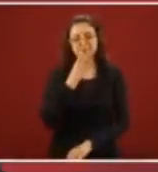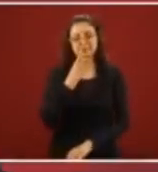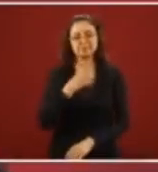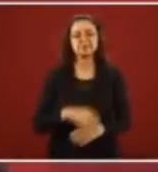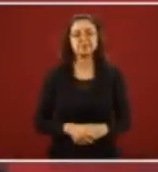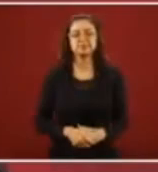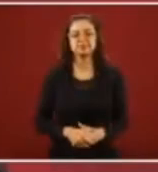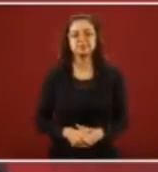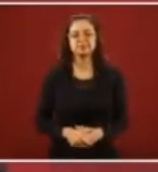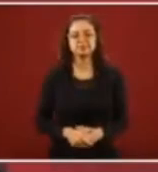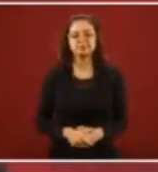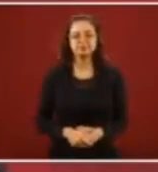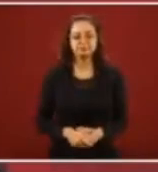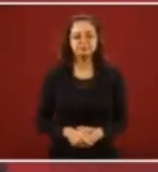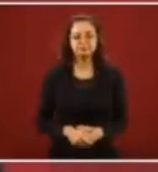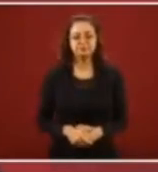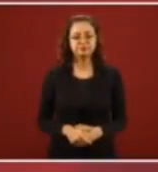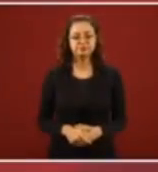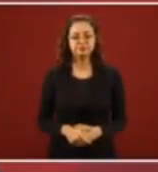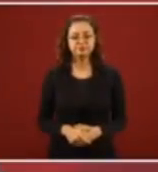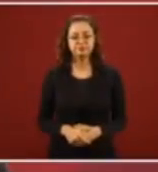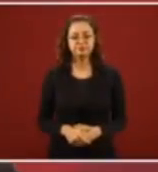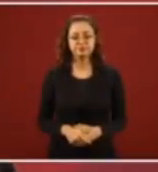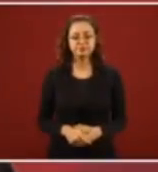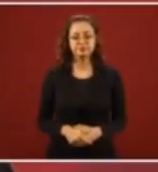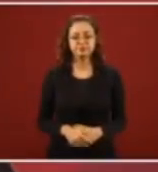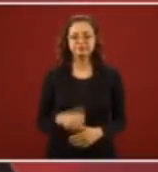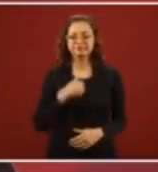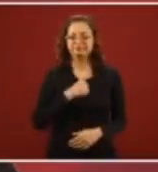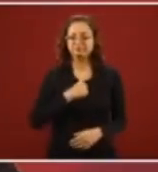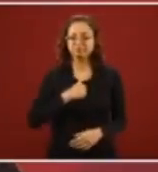muy lamentable